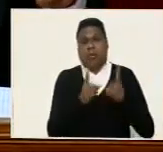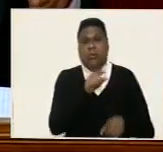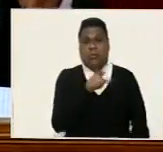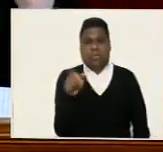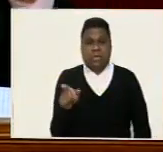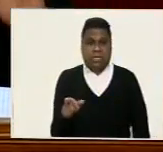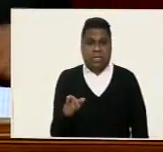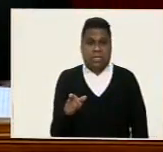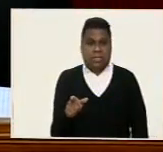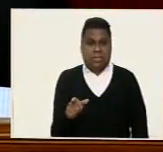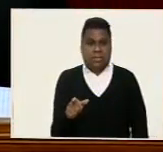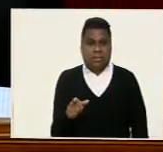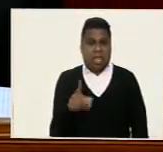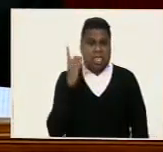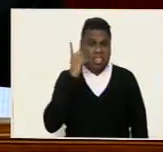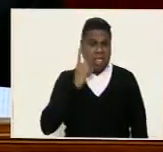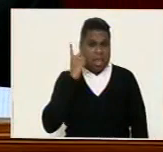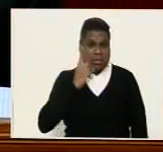es un sancionado.